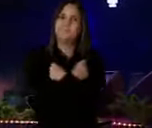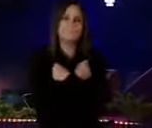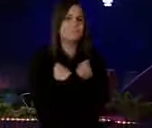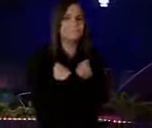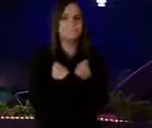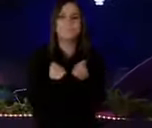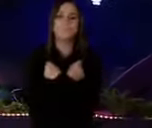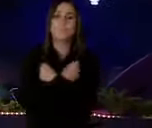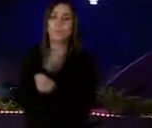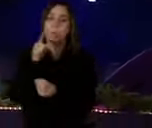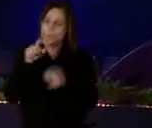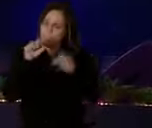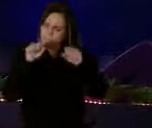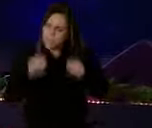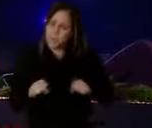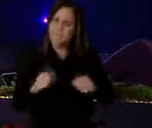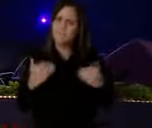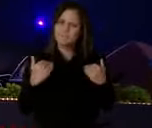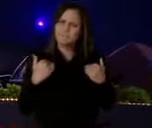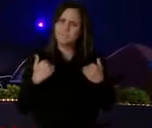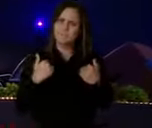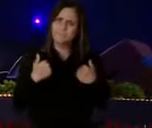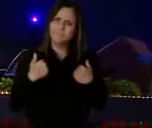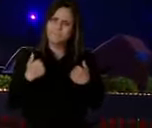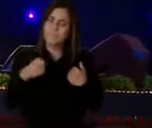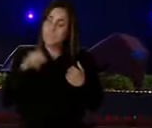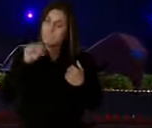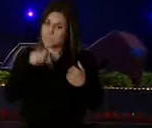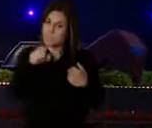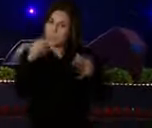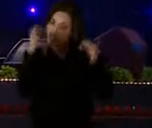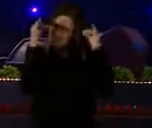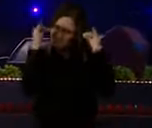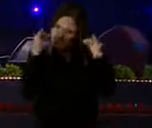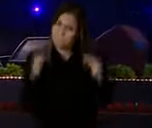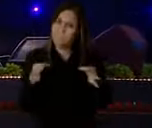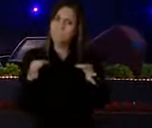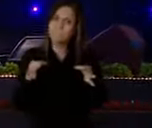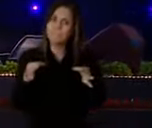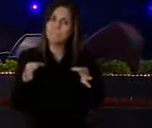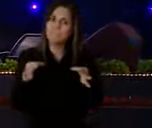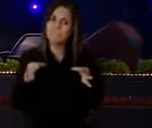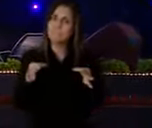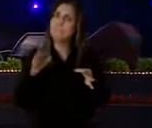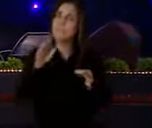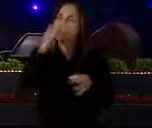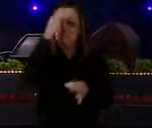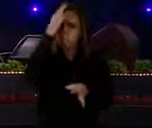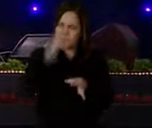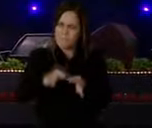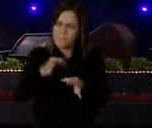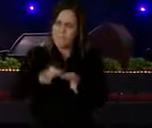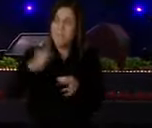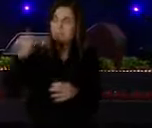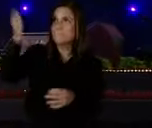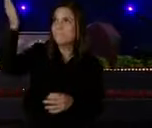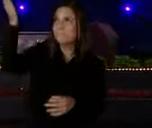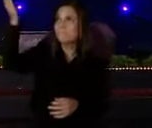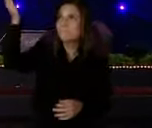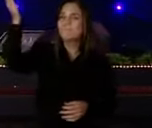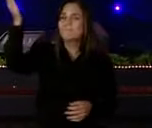Lo puedes tener con la decisión de serle fiel.